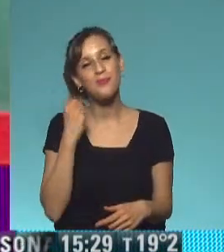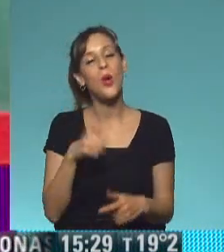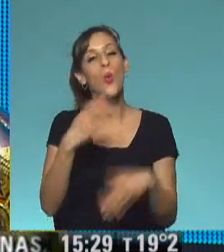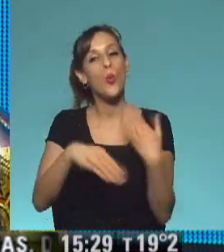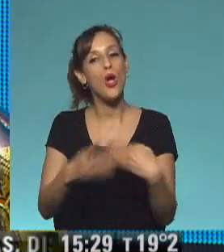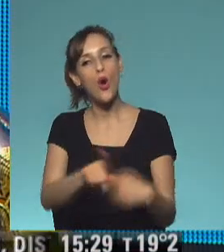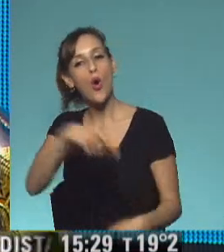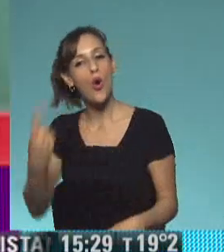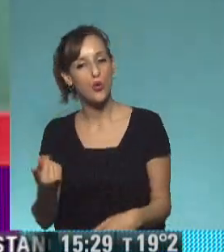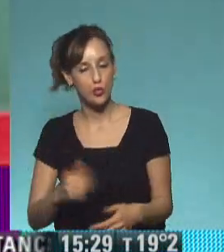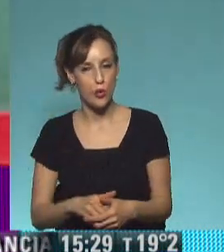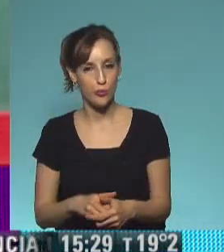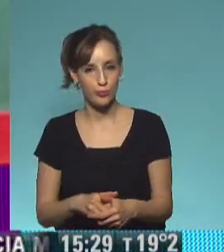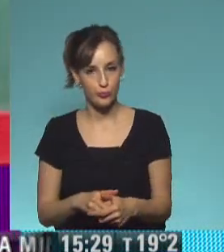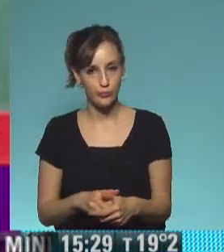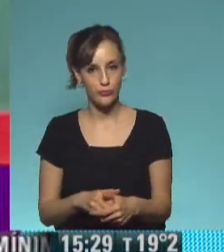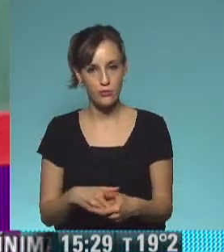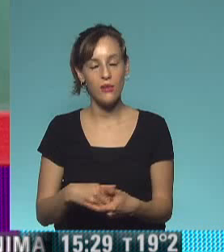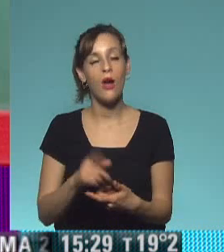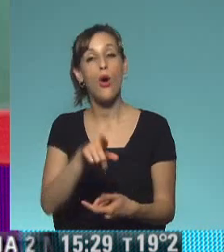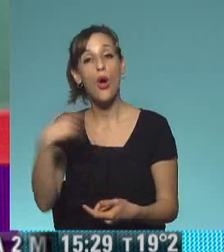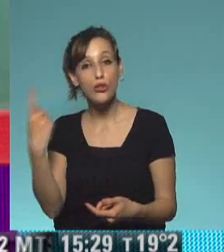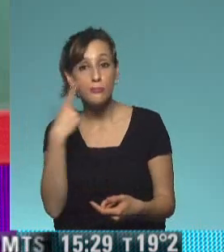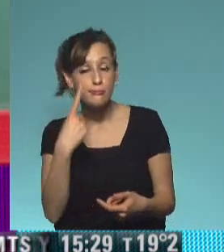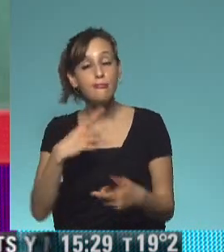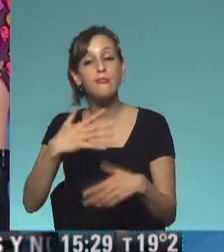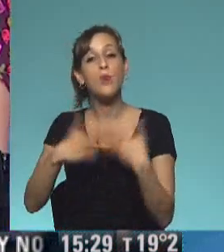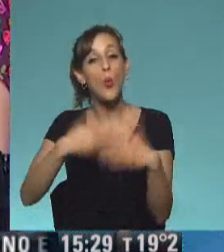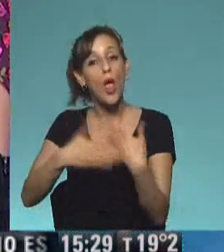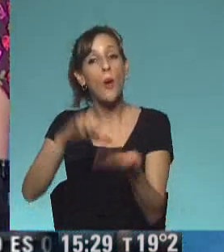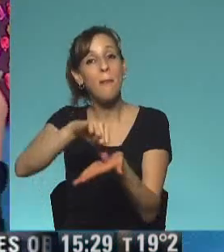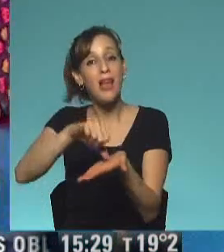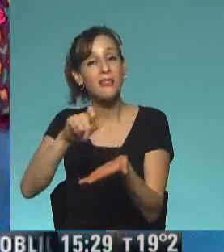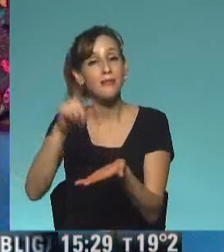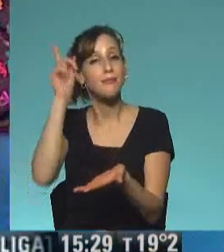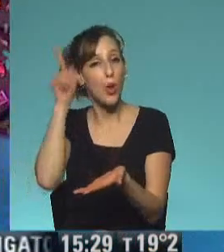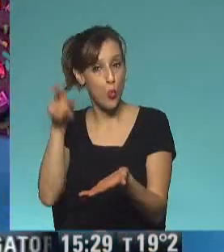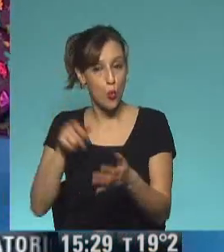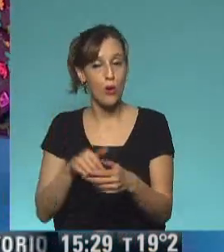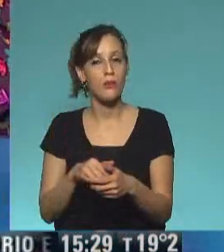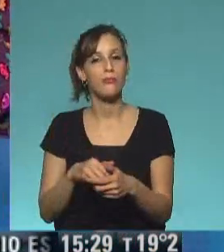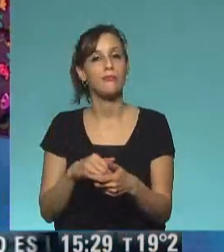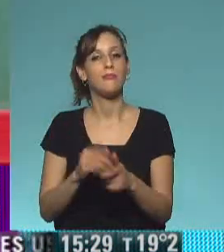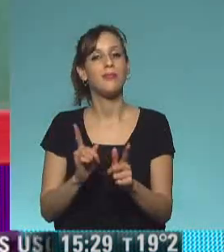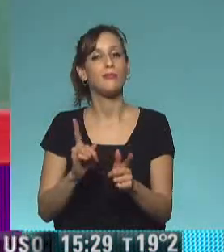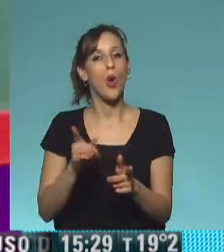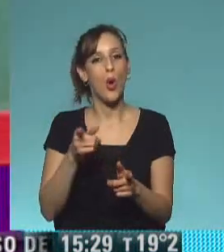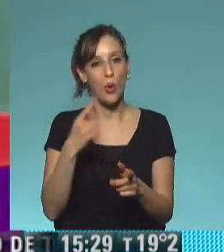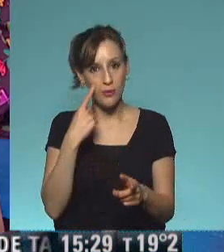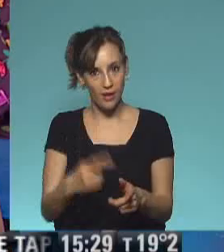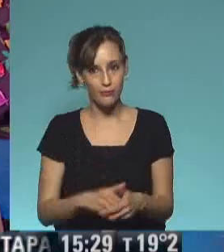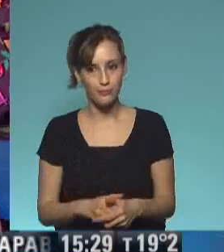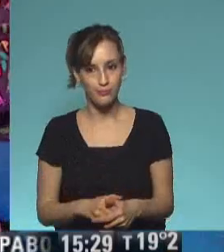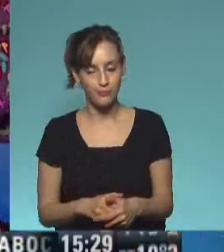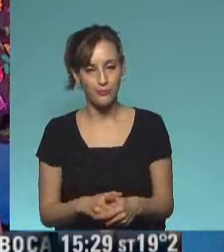país? ¿De dónde? A ver. De Perú. De Perú. Ah, acá cerquita. Es más cerca que China, Perú, porque es en nuestro continente. Se los voy a mostrar dónde está